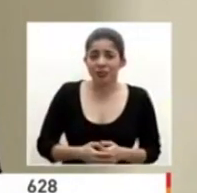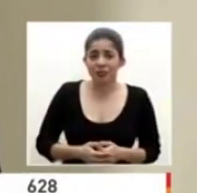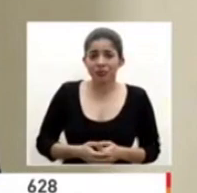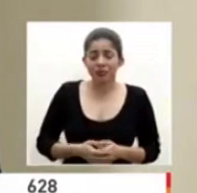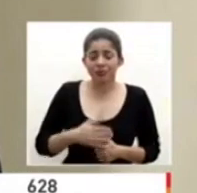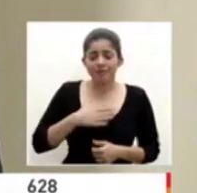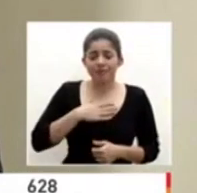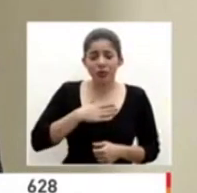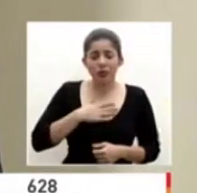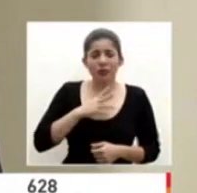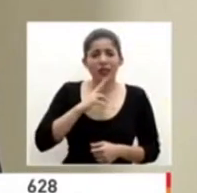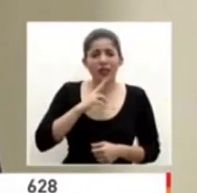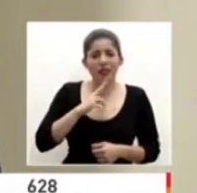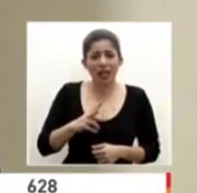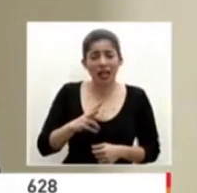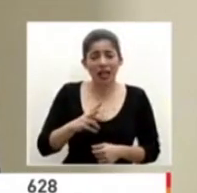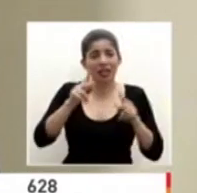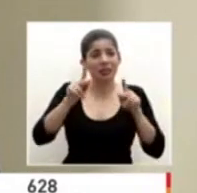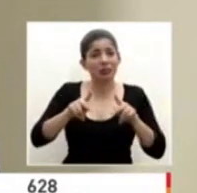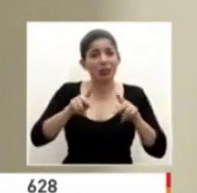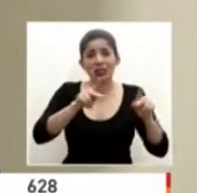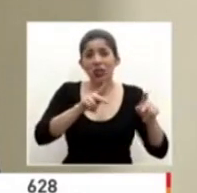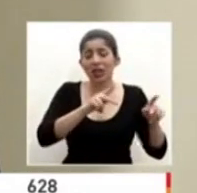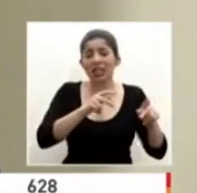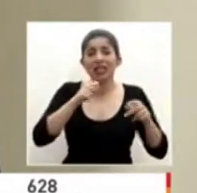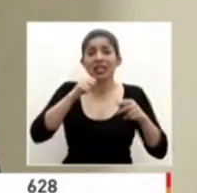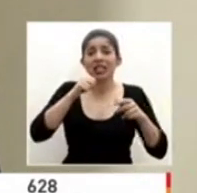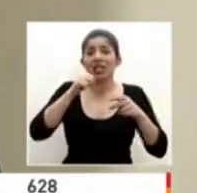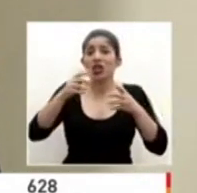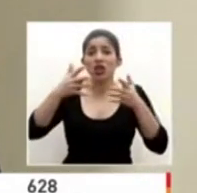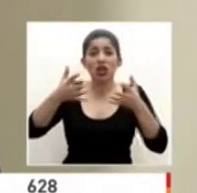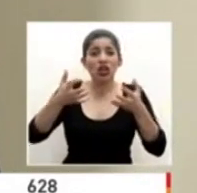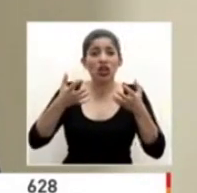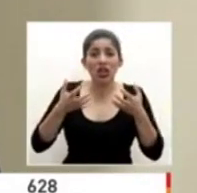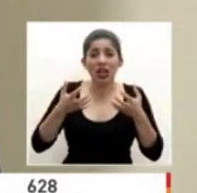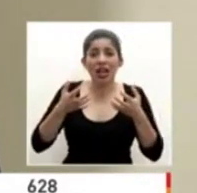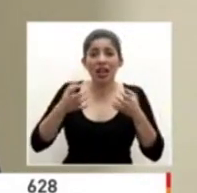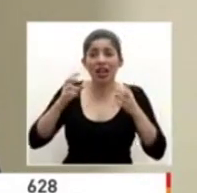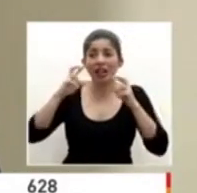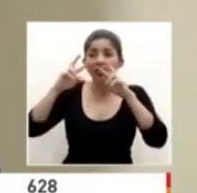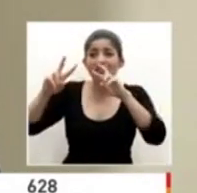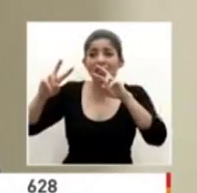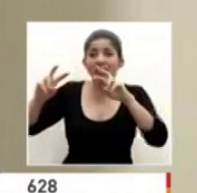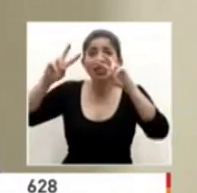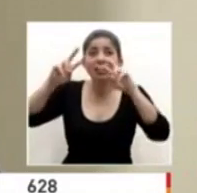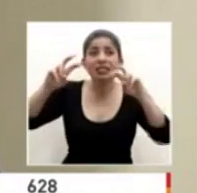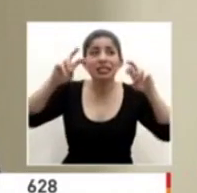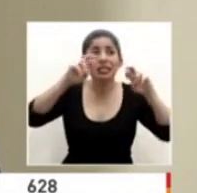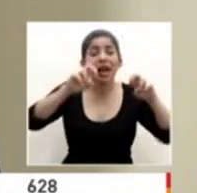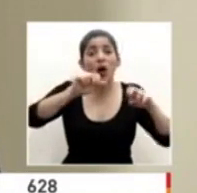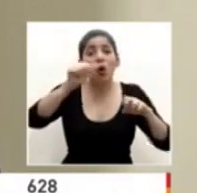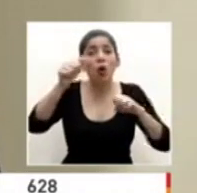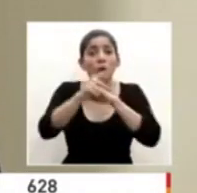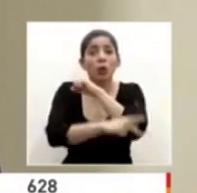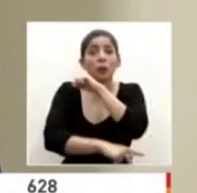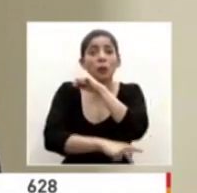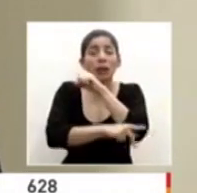Y yo, de verdad, los que no han querido revisar las crónicas de lo que ha estado ocurriendo en otros